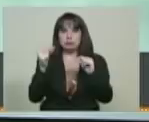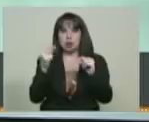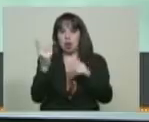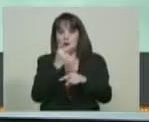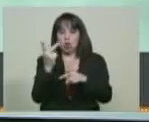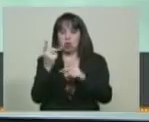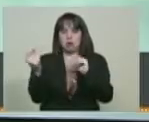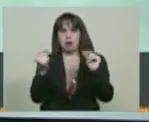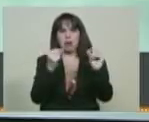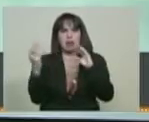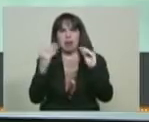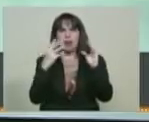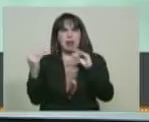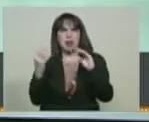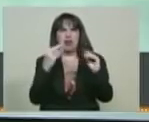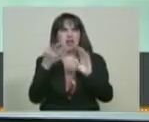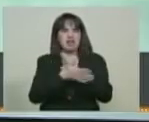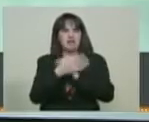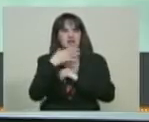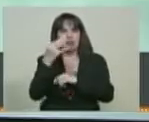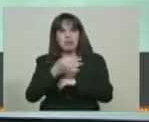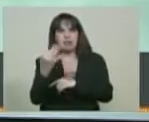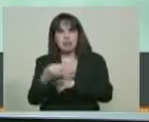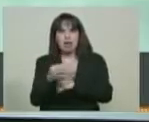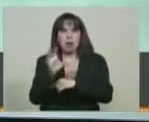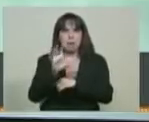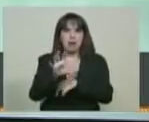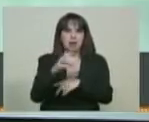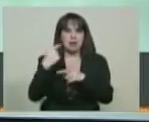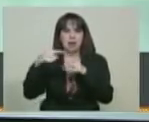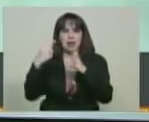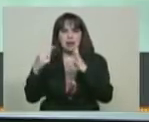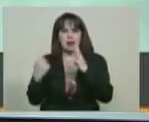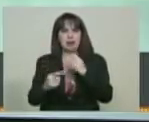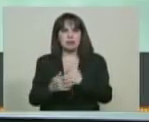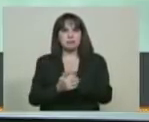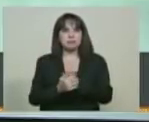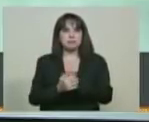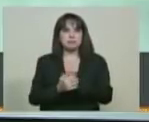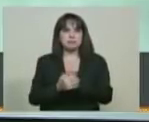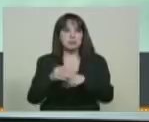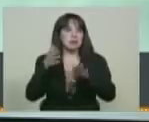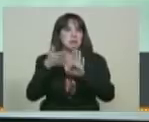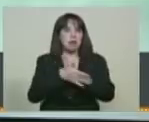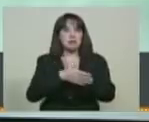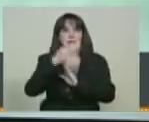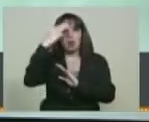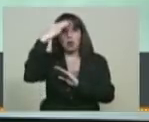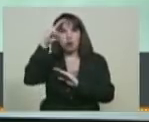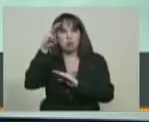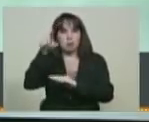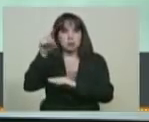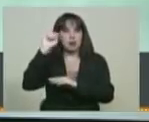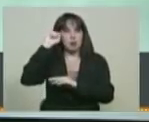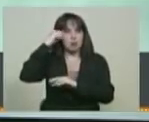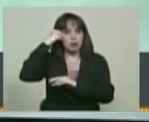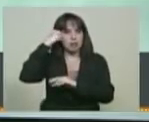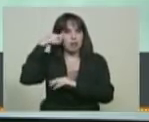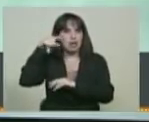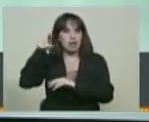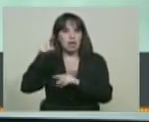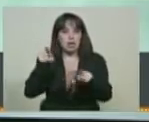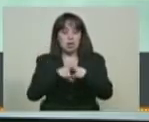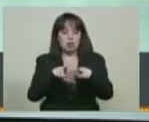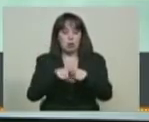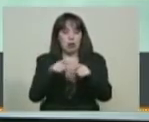Tremendo debate sobre la realidad nacional, sobre el país, etcétera. Sobre Cuba, discutíamos mucho sobre Cuba. Cuba era un centro, así como es